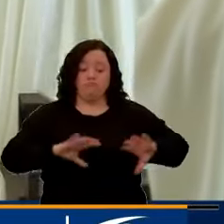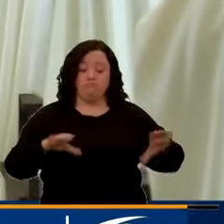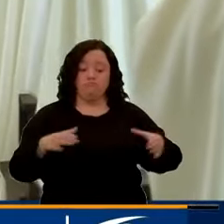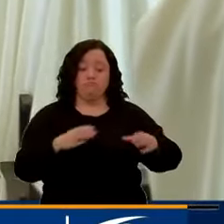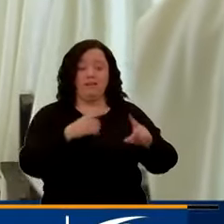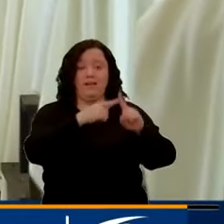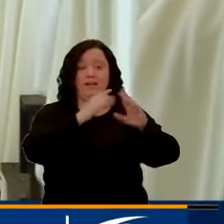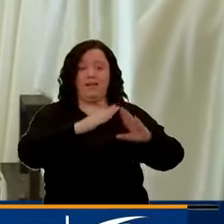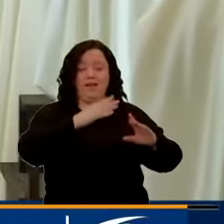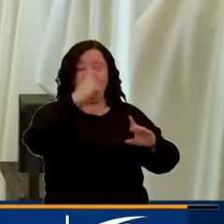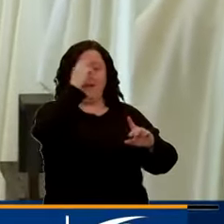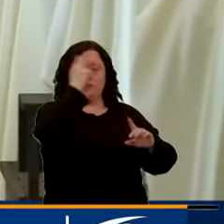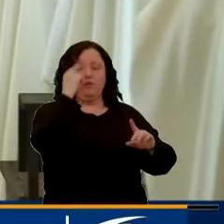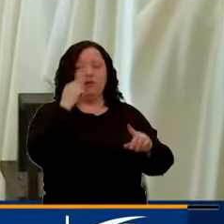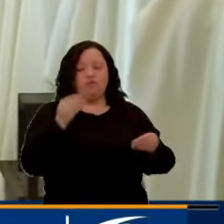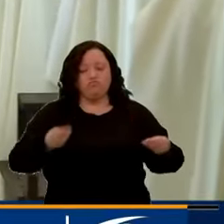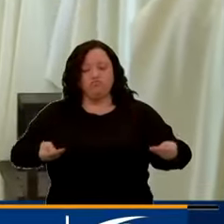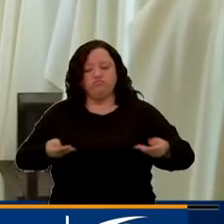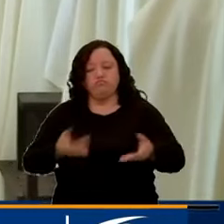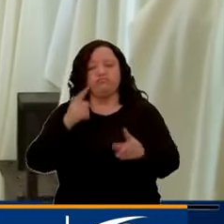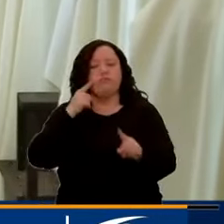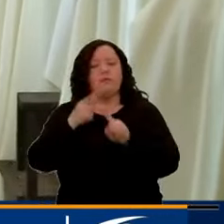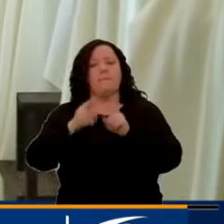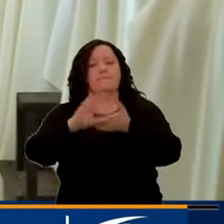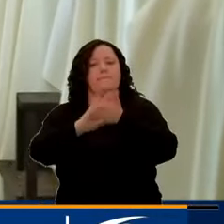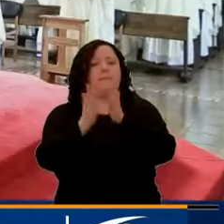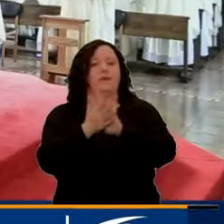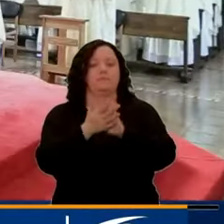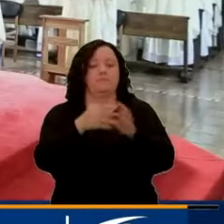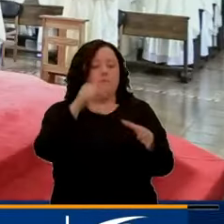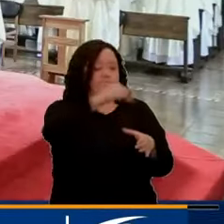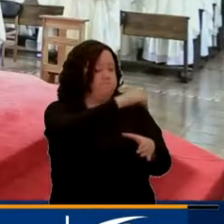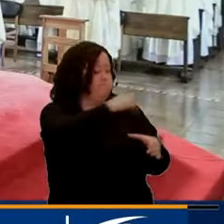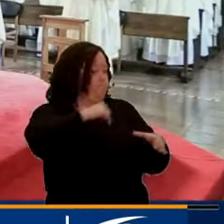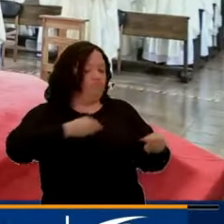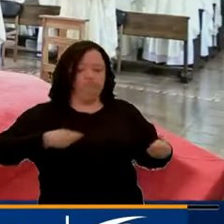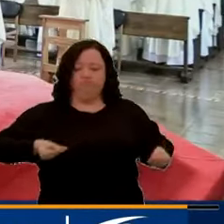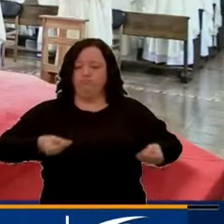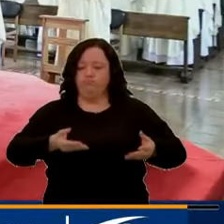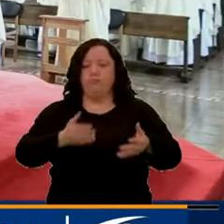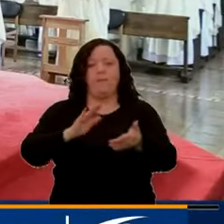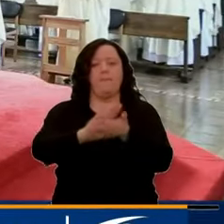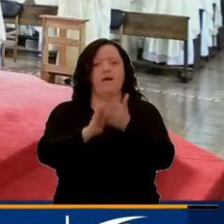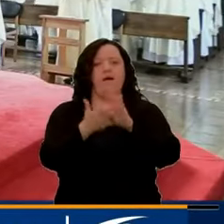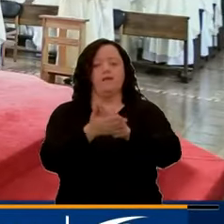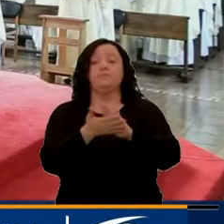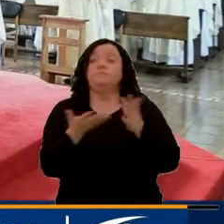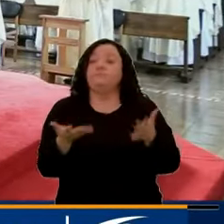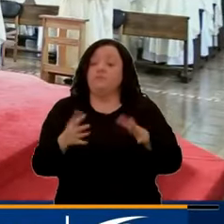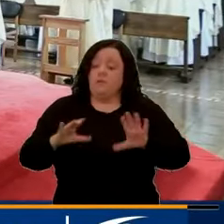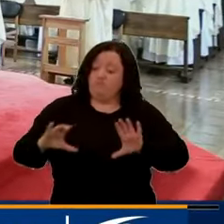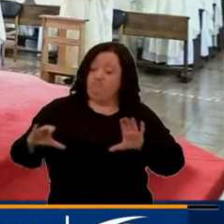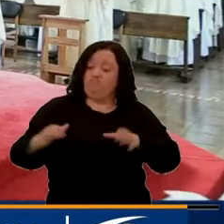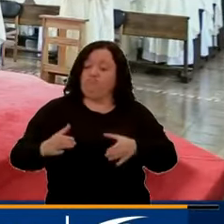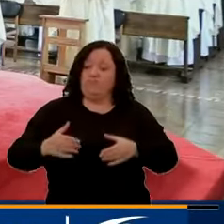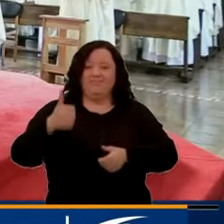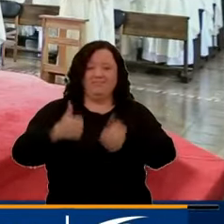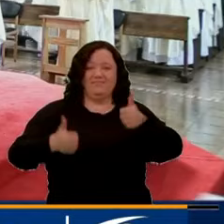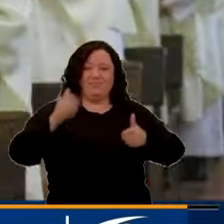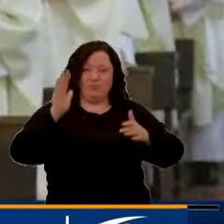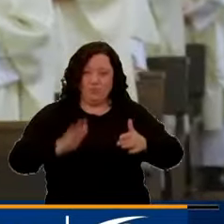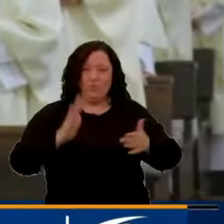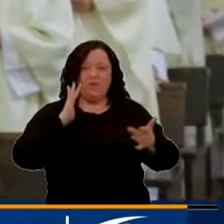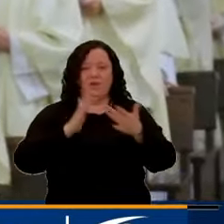paz desde todas las instancias y por lo tanto nuestra tarea a nombre de toda la Conferencia Episcopal y de toda la